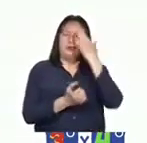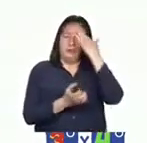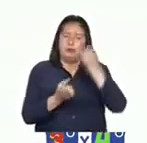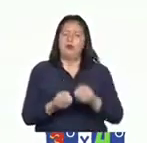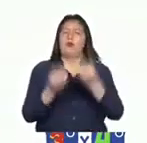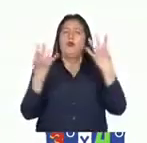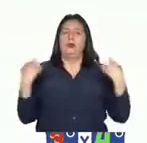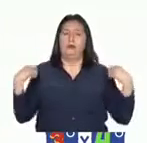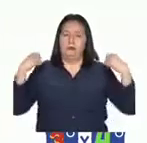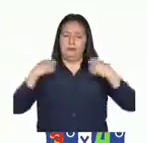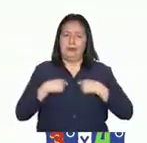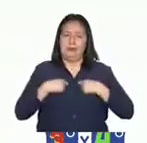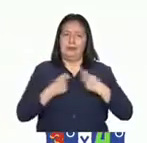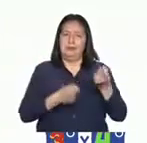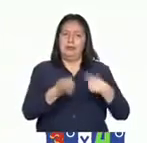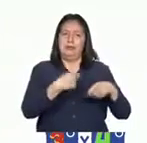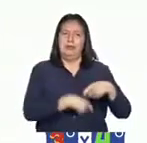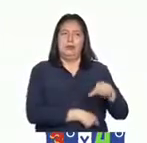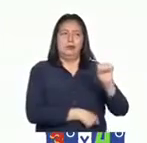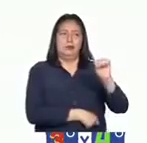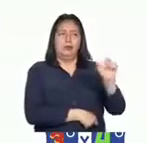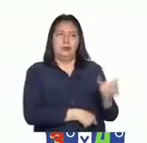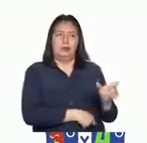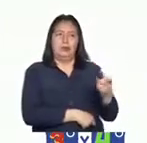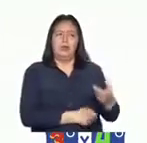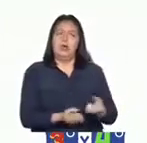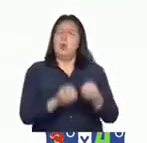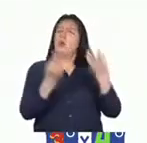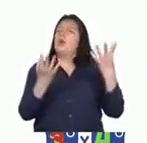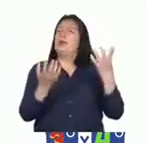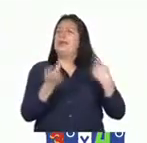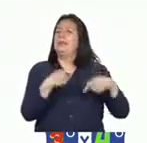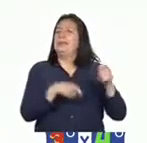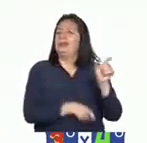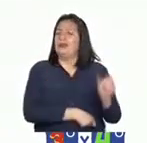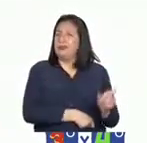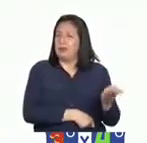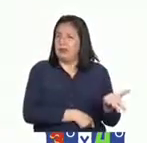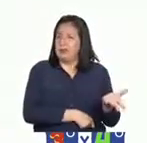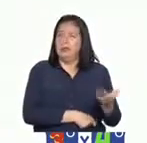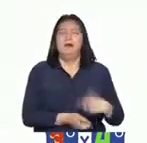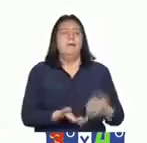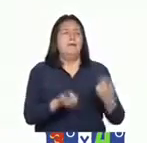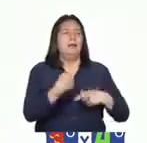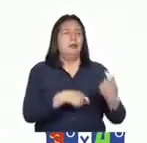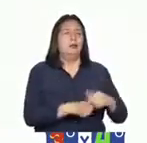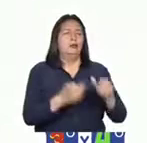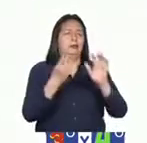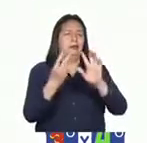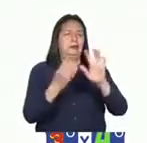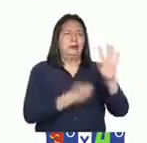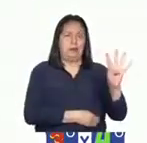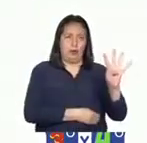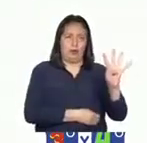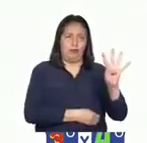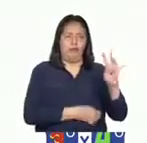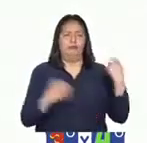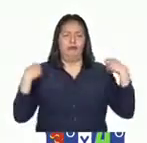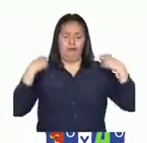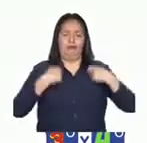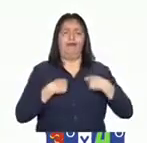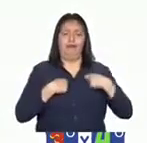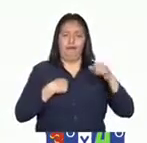cantidad de mantas que vendió Sisa. ¿Cuántas mantas vendió Sisa? Ella vendió 74